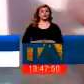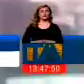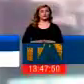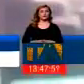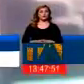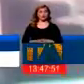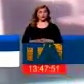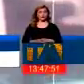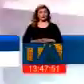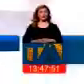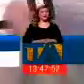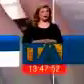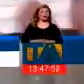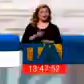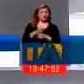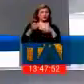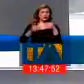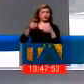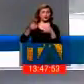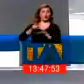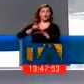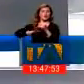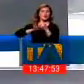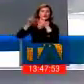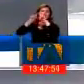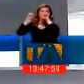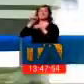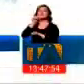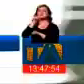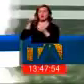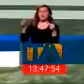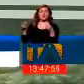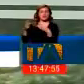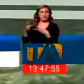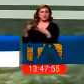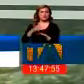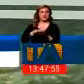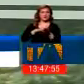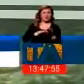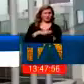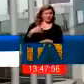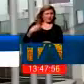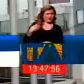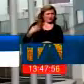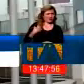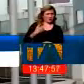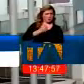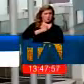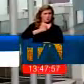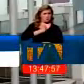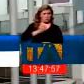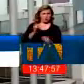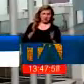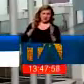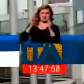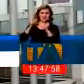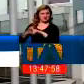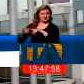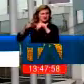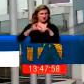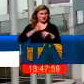Irónicamente, el seguro contratado por el Consejo de la Judicatura, lejos de garantizar los bienes de la función judicial, los ha puesto en riesgo tras la contratación